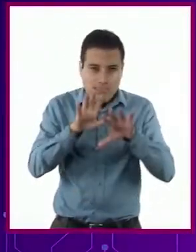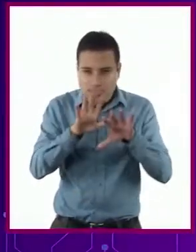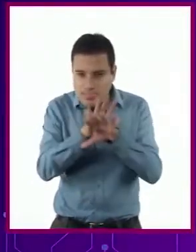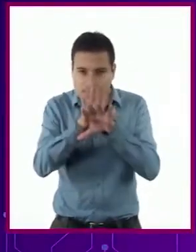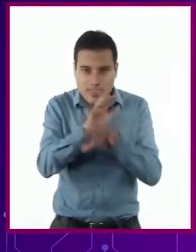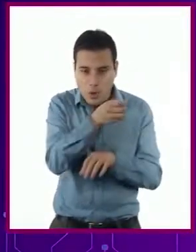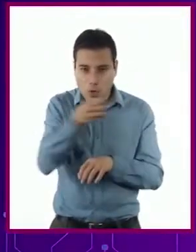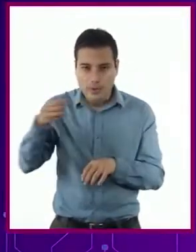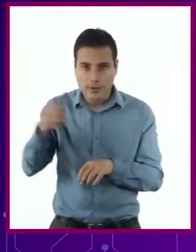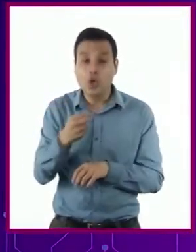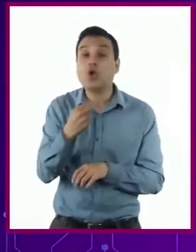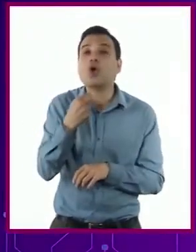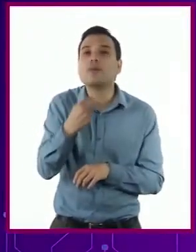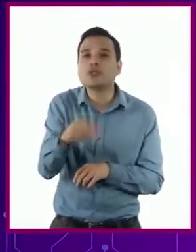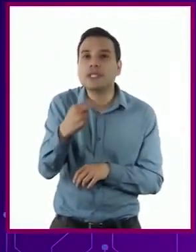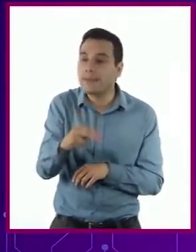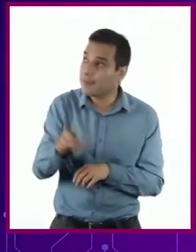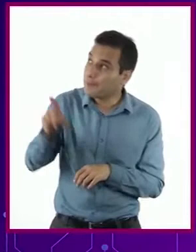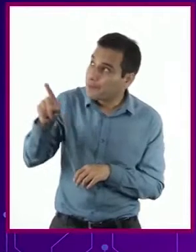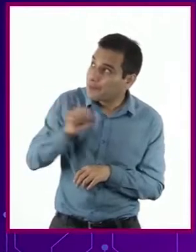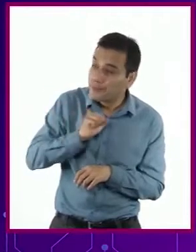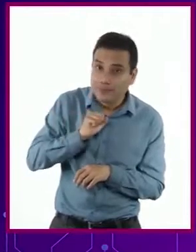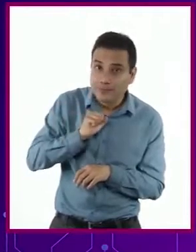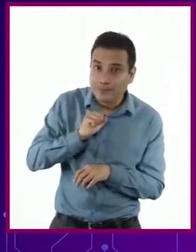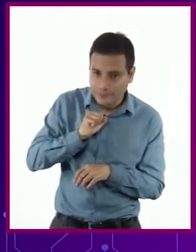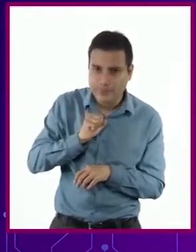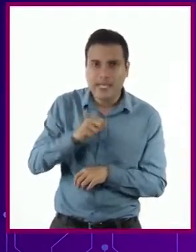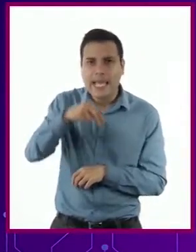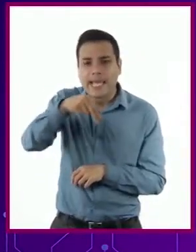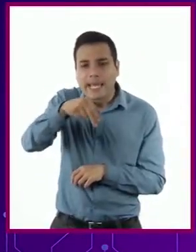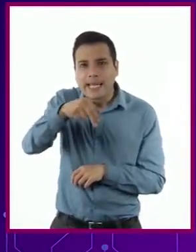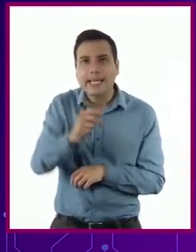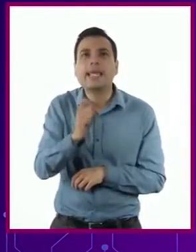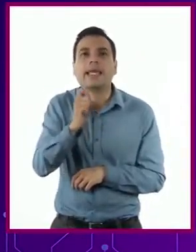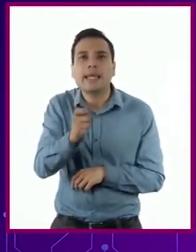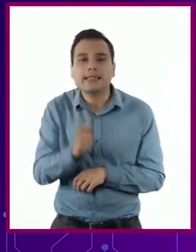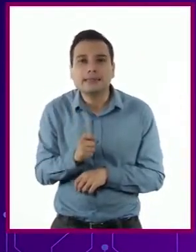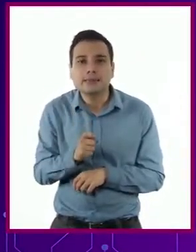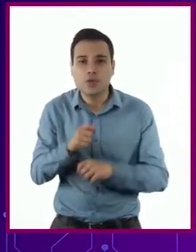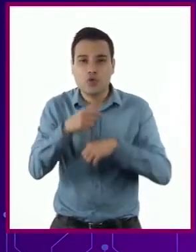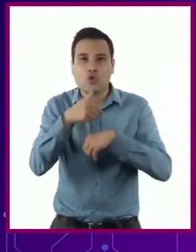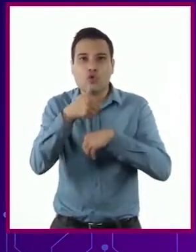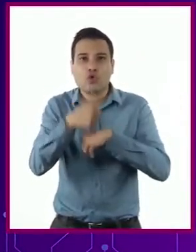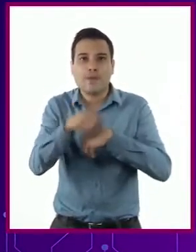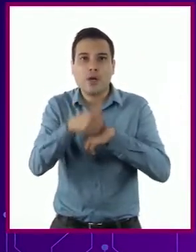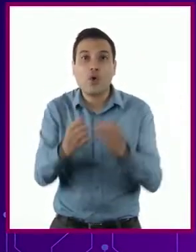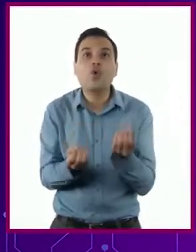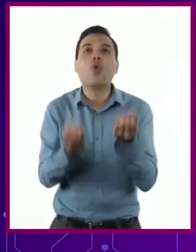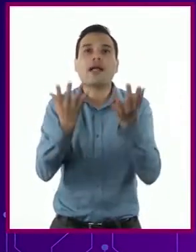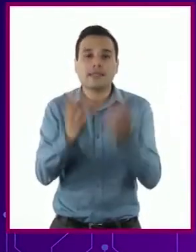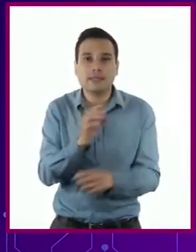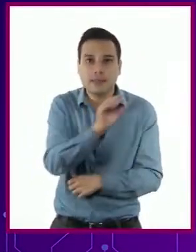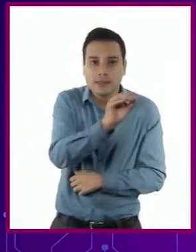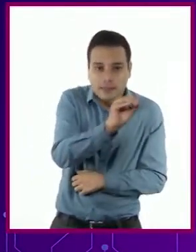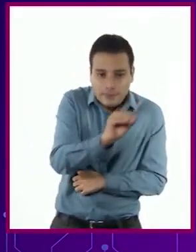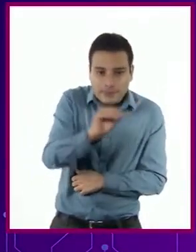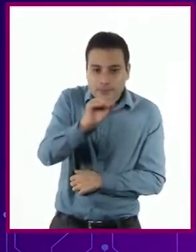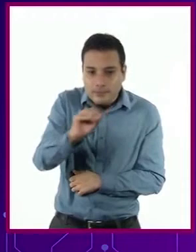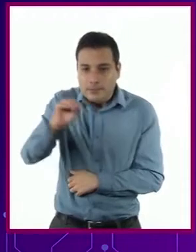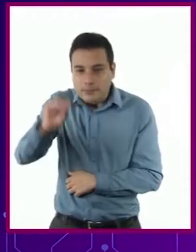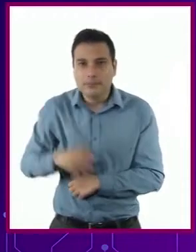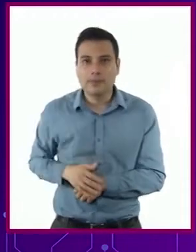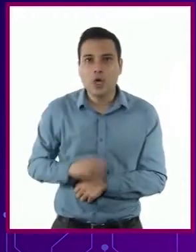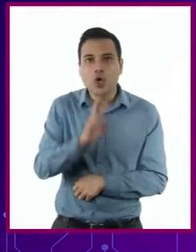se denomina ROT-N, donde N es el número de posiciones que se desplaza y ROT